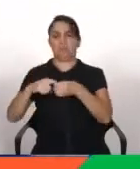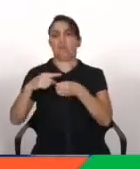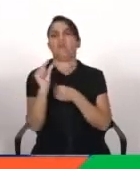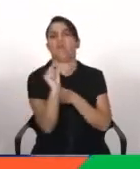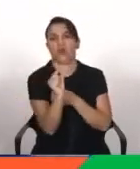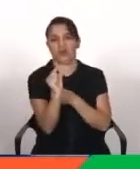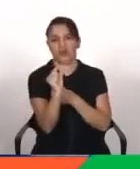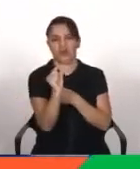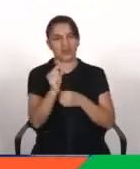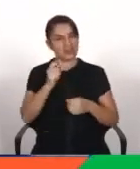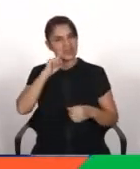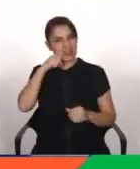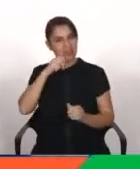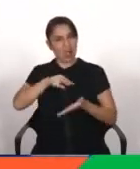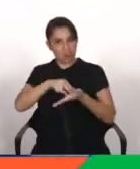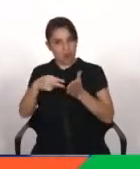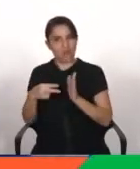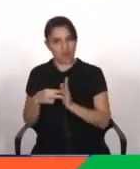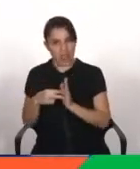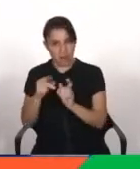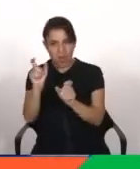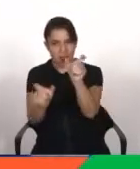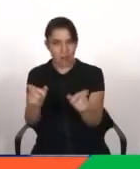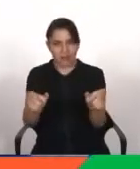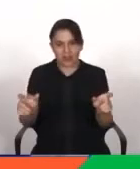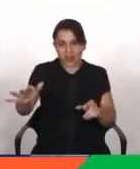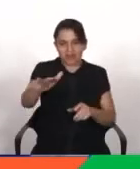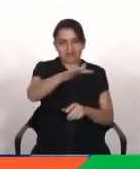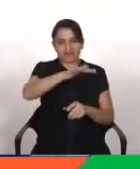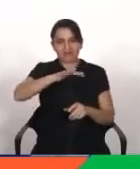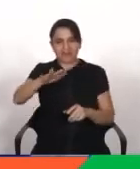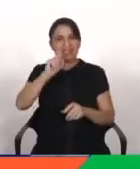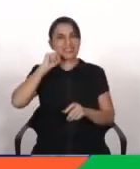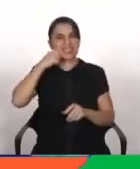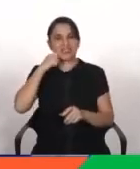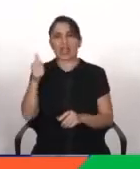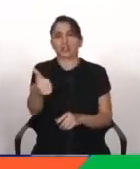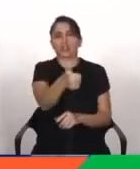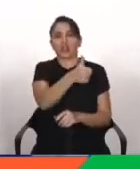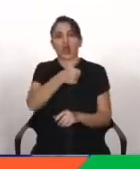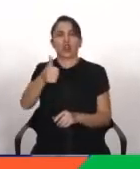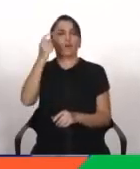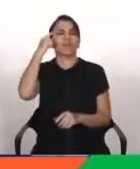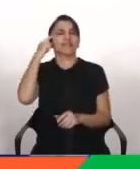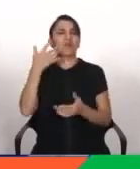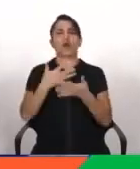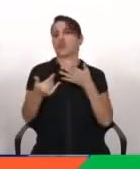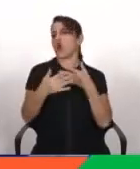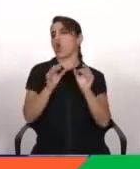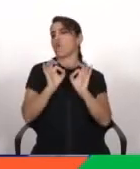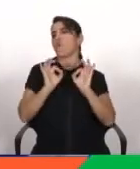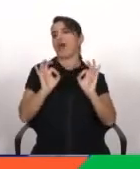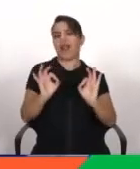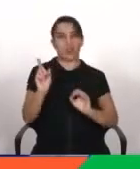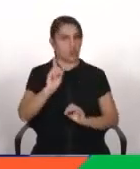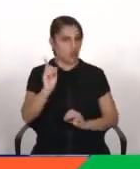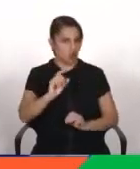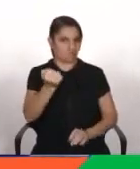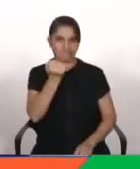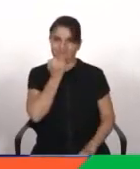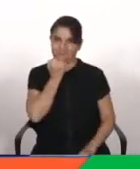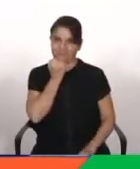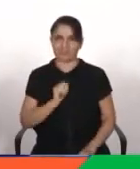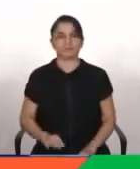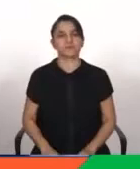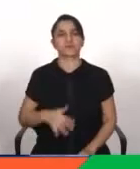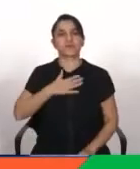realmente eso es un problema que hay en la sociedad y como decías tú, uno lo naturaliza, lo normaliza y eso está totalmente incorrecto. Quiero recordarles